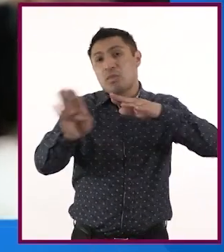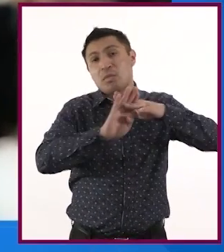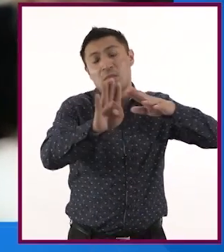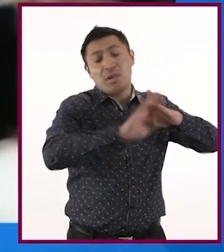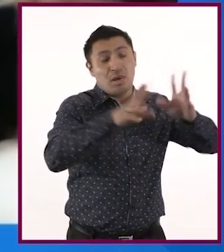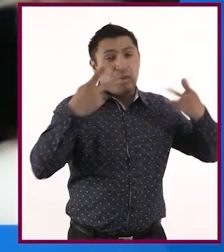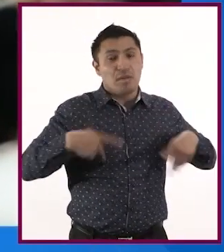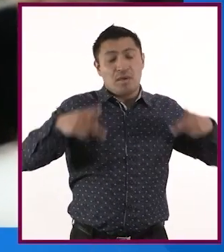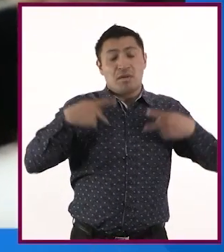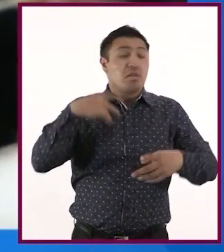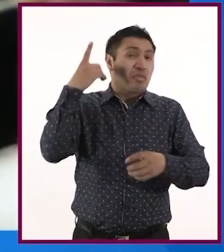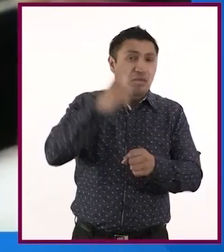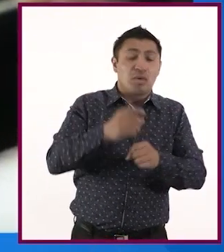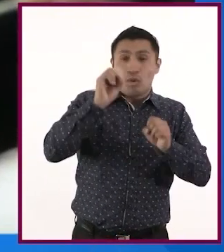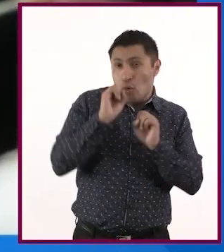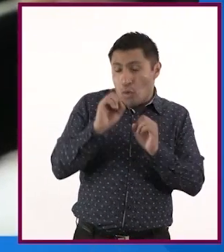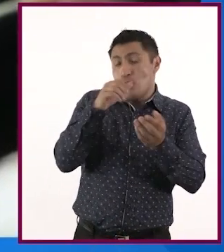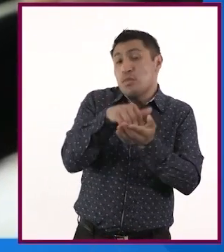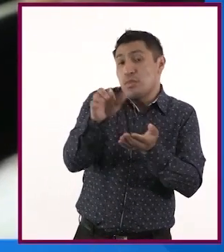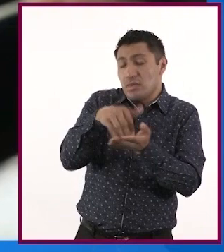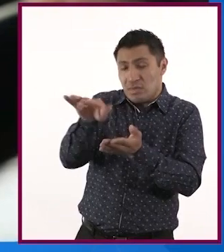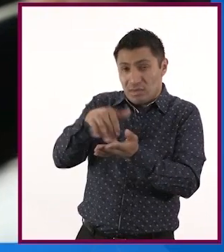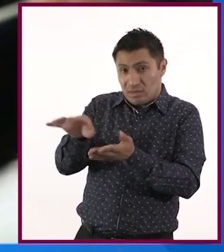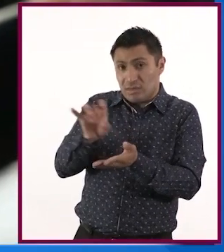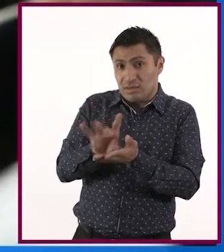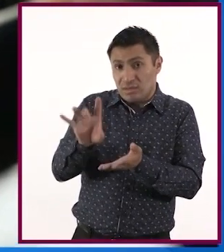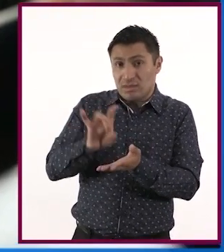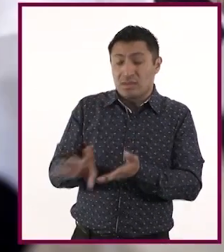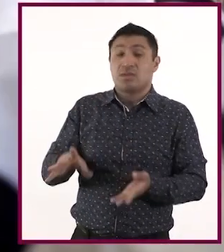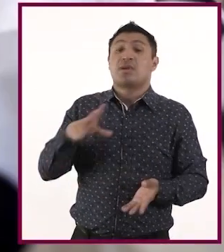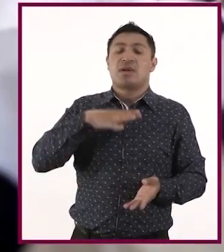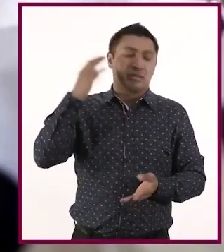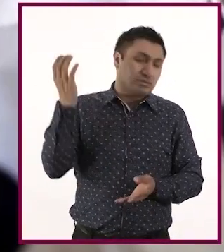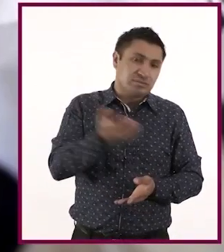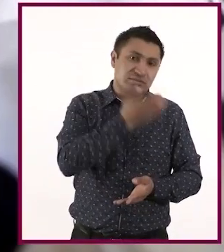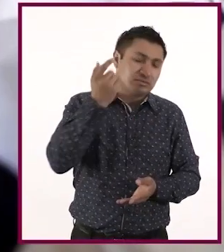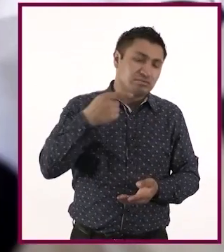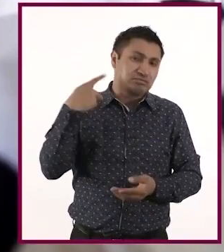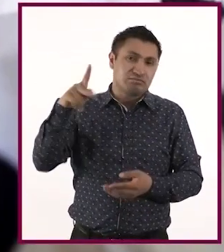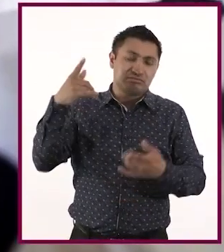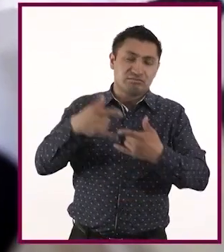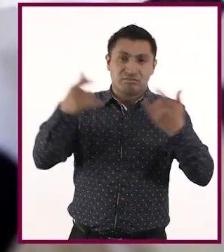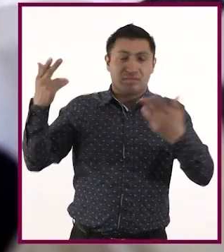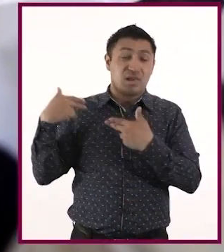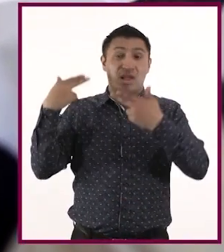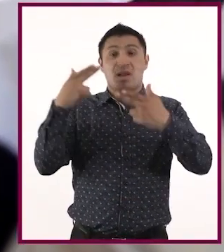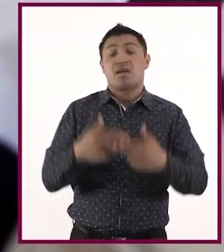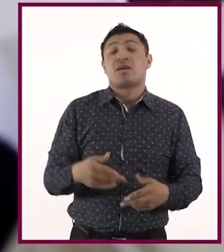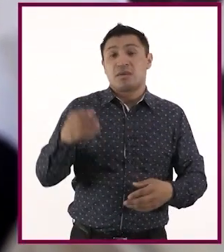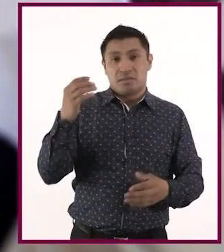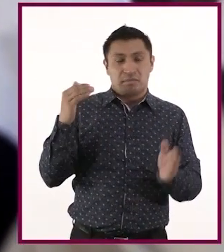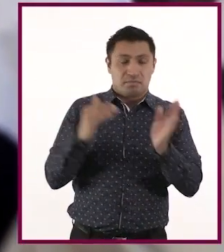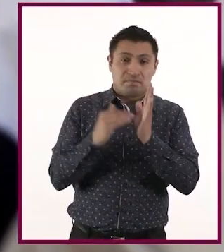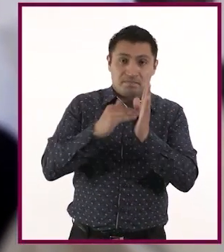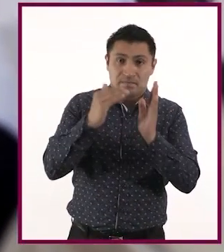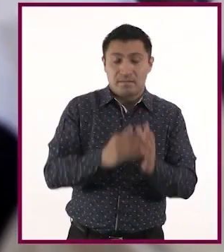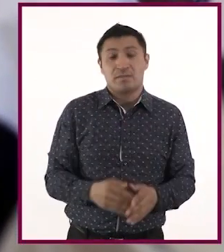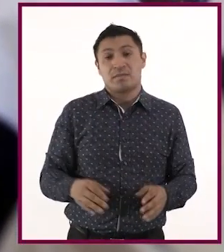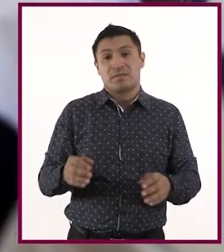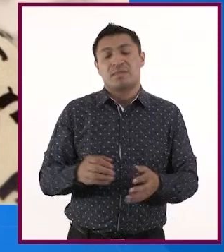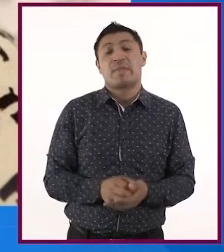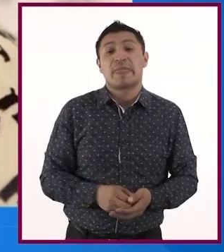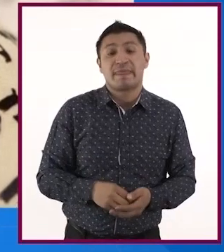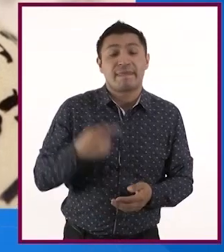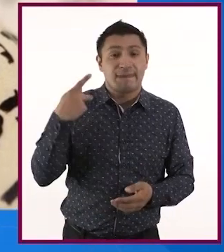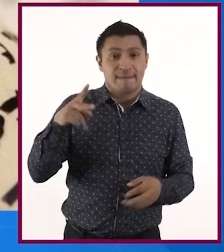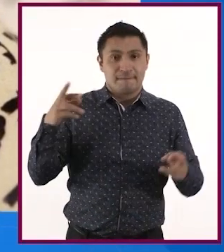voluntarias o de exilios y expulsiones forzadas, ha sido una constante en su devenir histórico por milenios. La fuente fundamental de